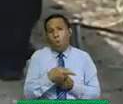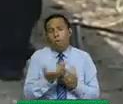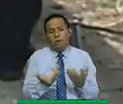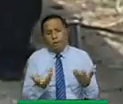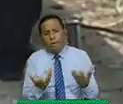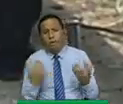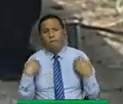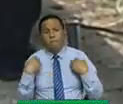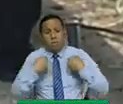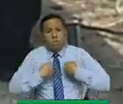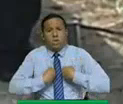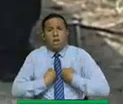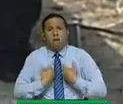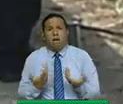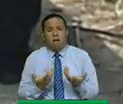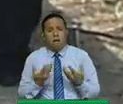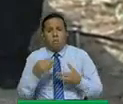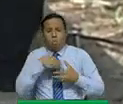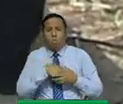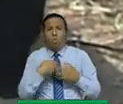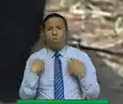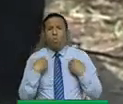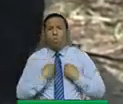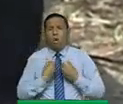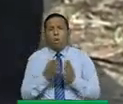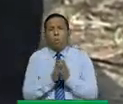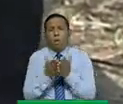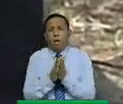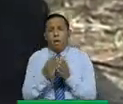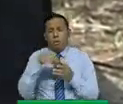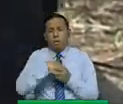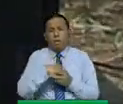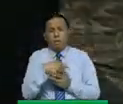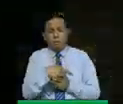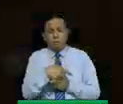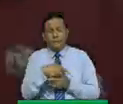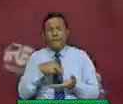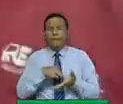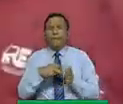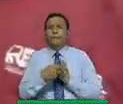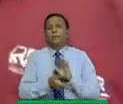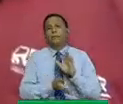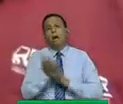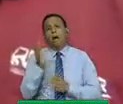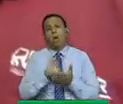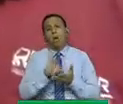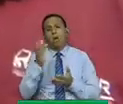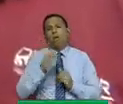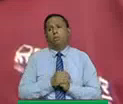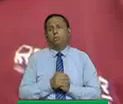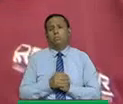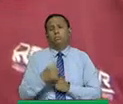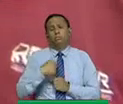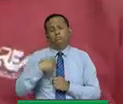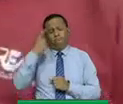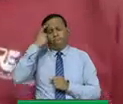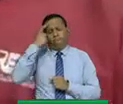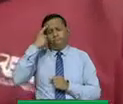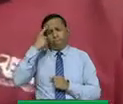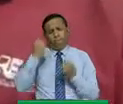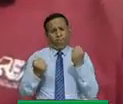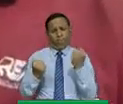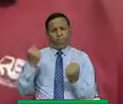una mochila con varios cuadernos en su interior. Yo le hablo como conductor profesional. El carro pesado